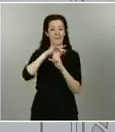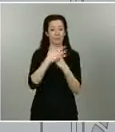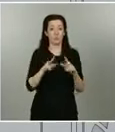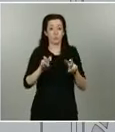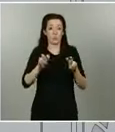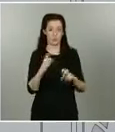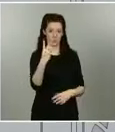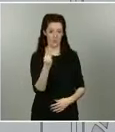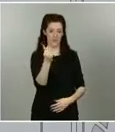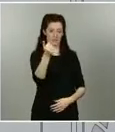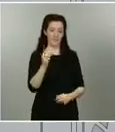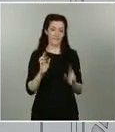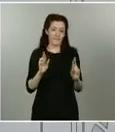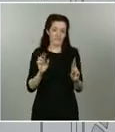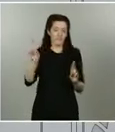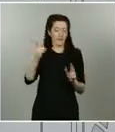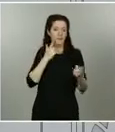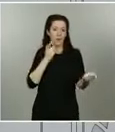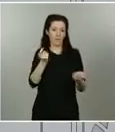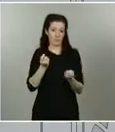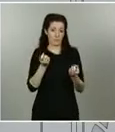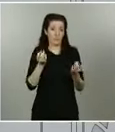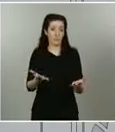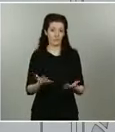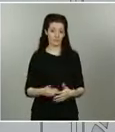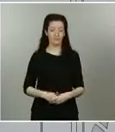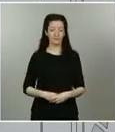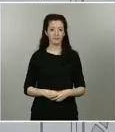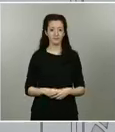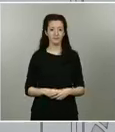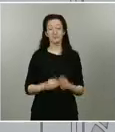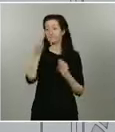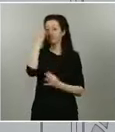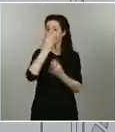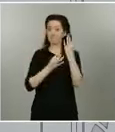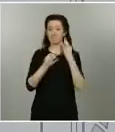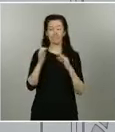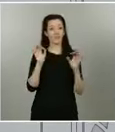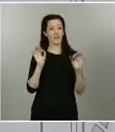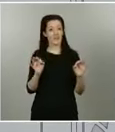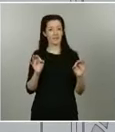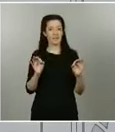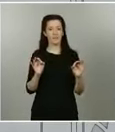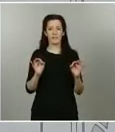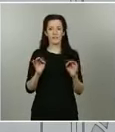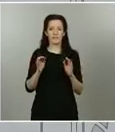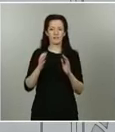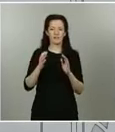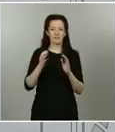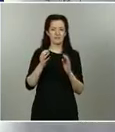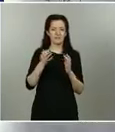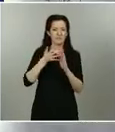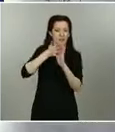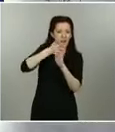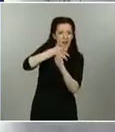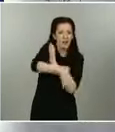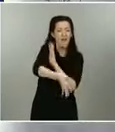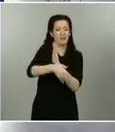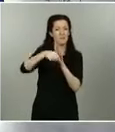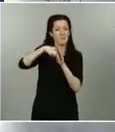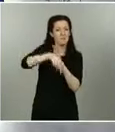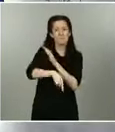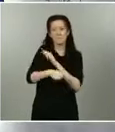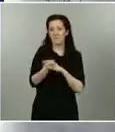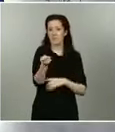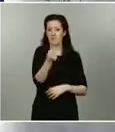pronto. Yo creo que esos son los datos que tenemos. Yo creo que no es necesario insistir mucho más. Sí que les voy a presentar una gráfica